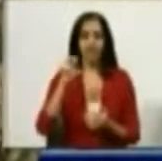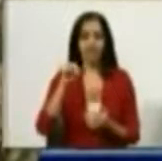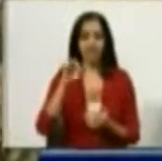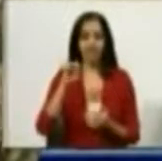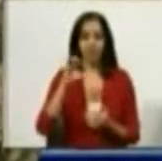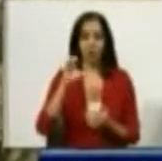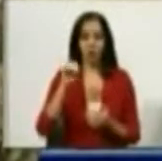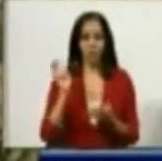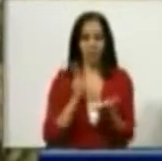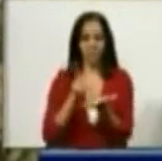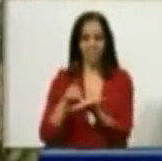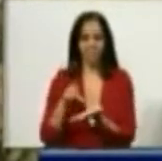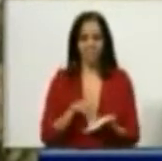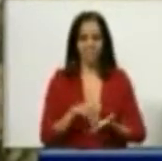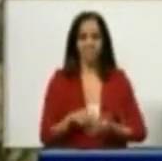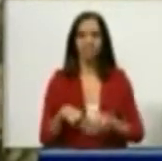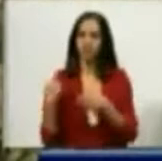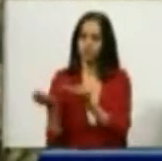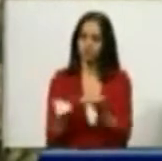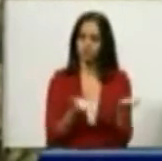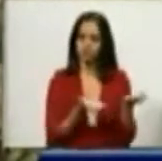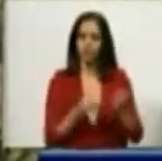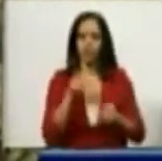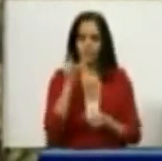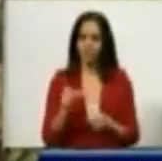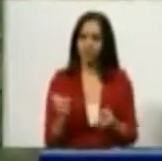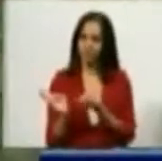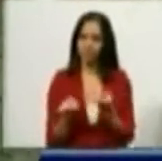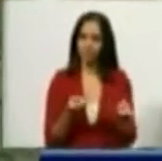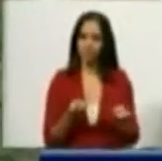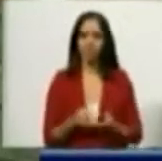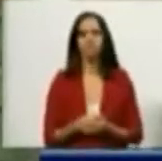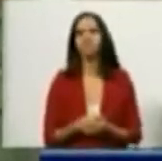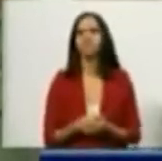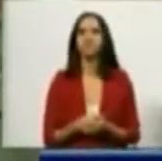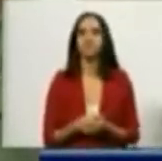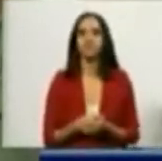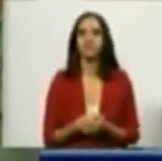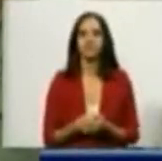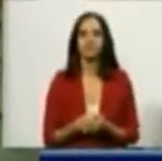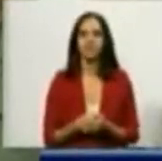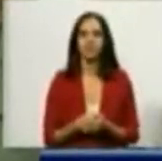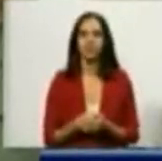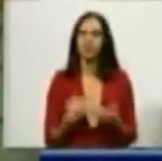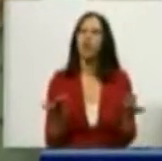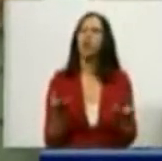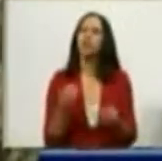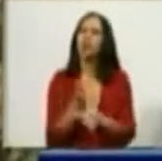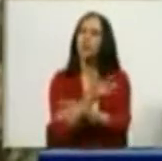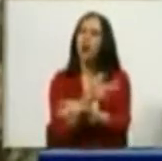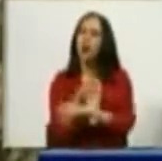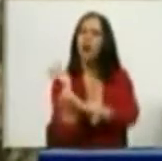presente general de brigada bello rojas Iván José que vamos a jugar al softbol